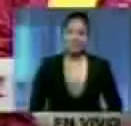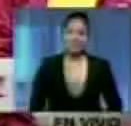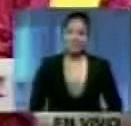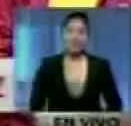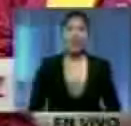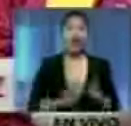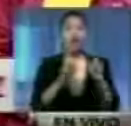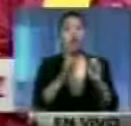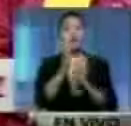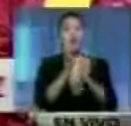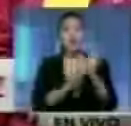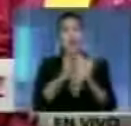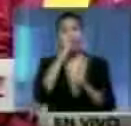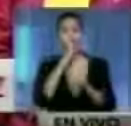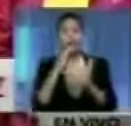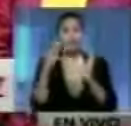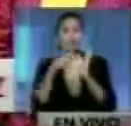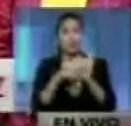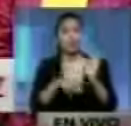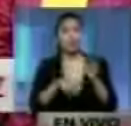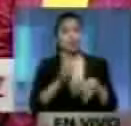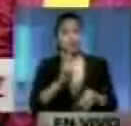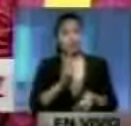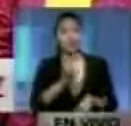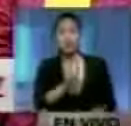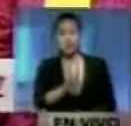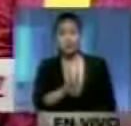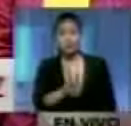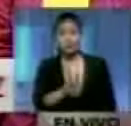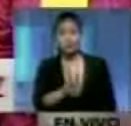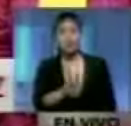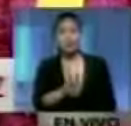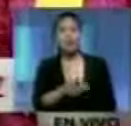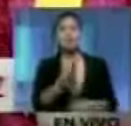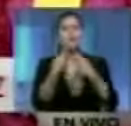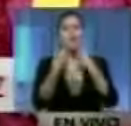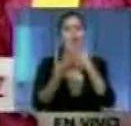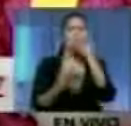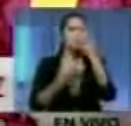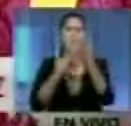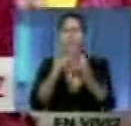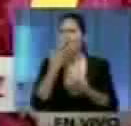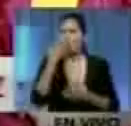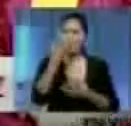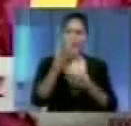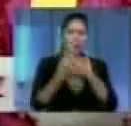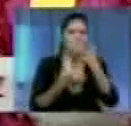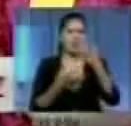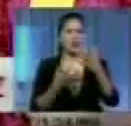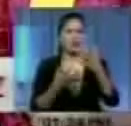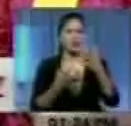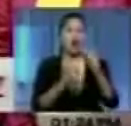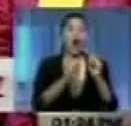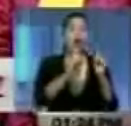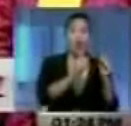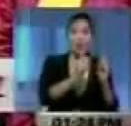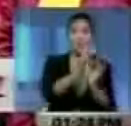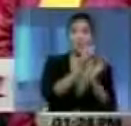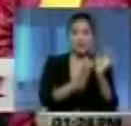del 11 de abril del 2002 salió una consigna. Cada 11